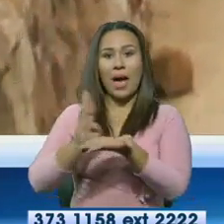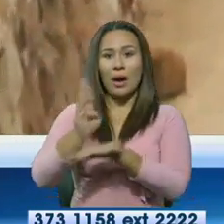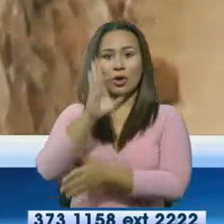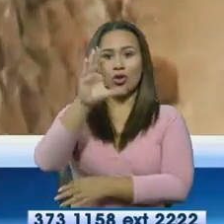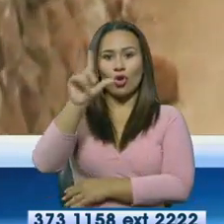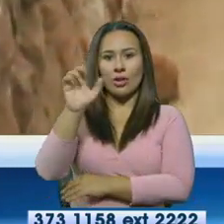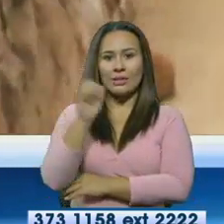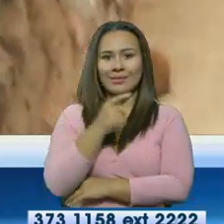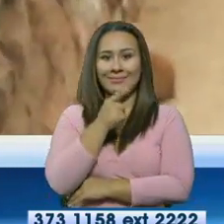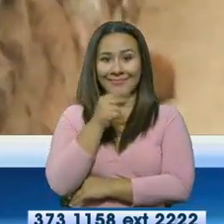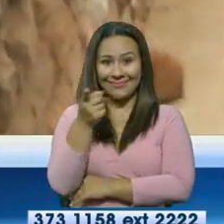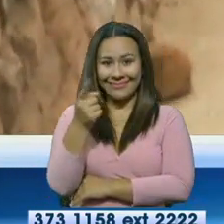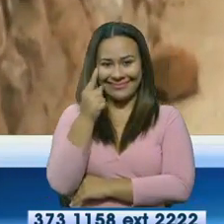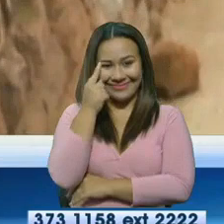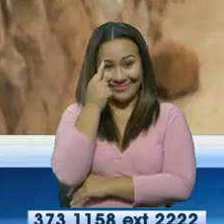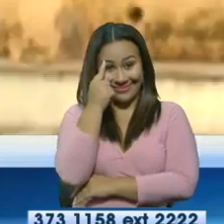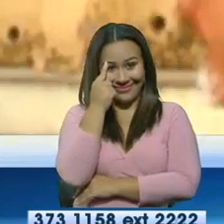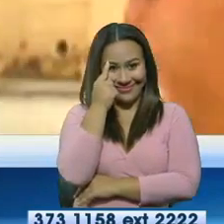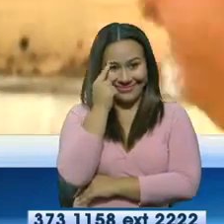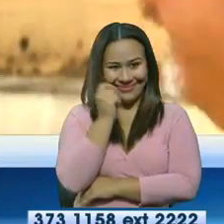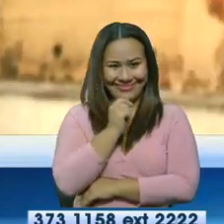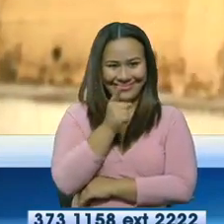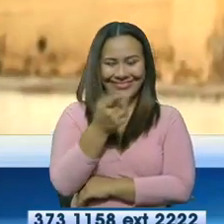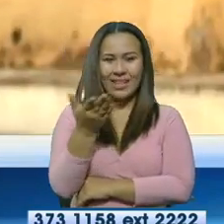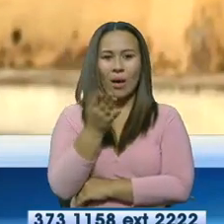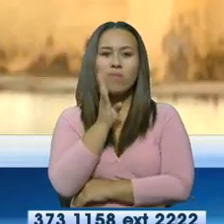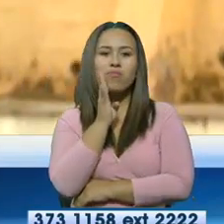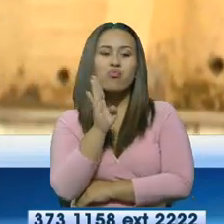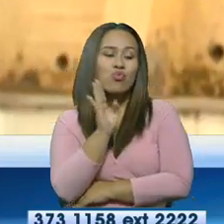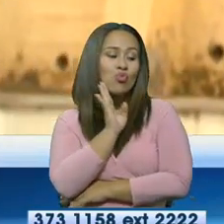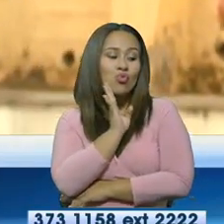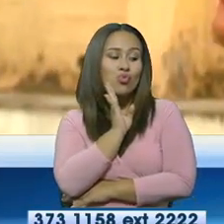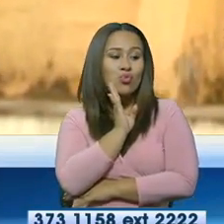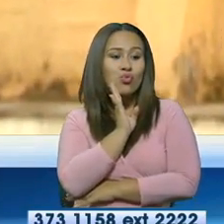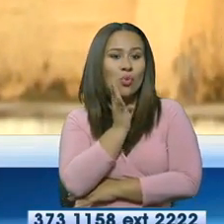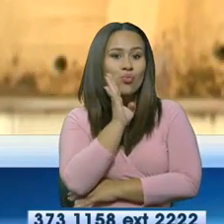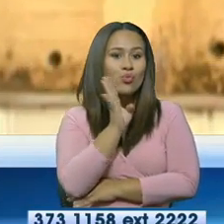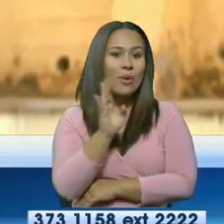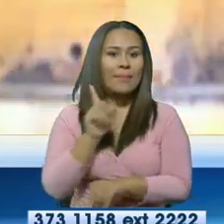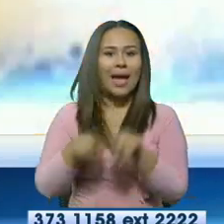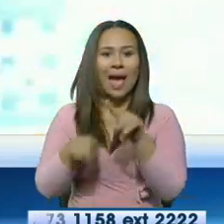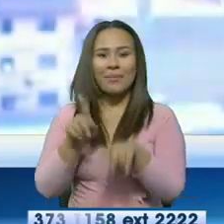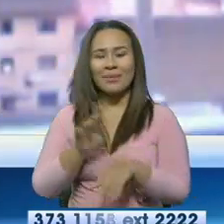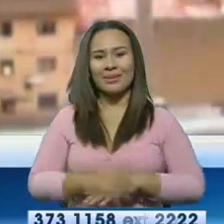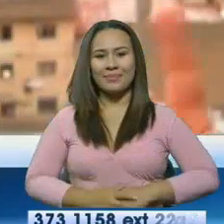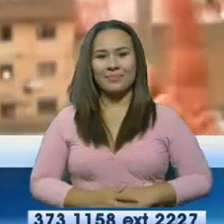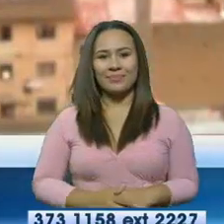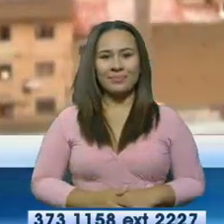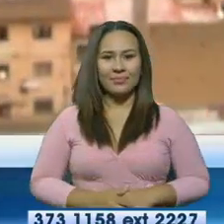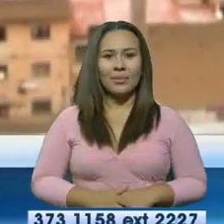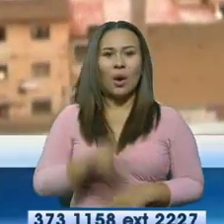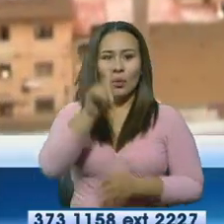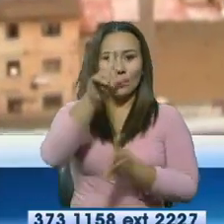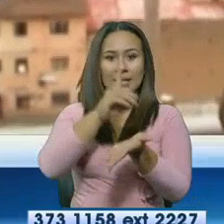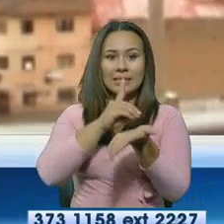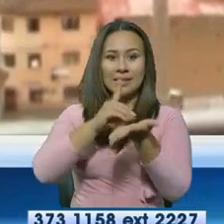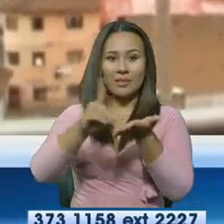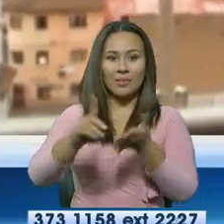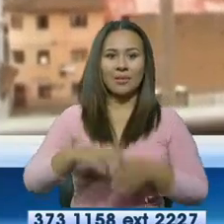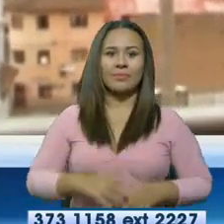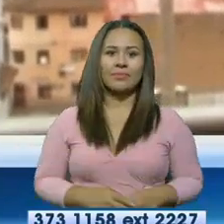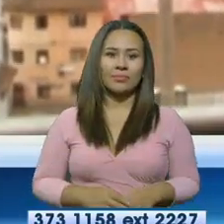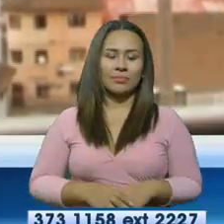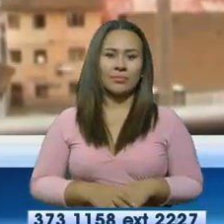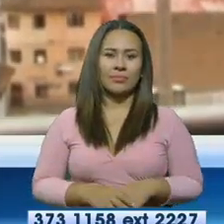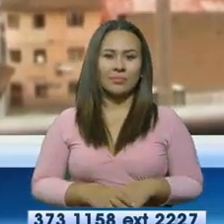por realizar las conocidas voladas, que no eran más que bromas que gastaba a sus conocidos, como esta. Durante una semana entera, que comió